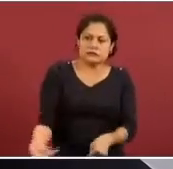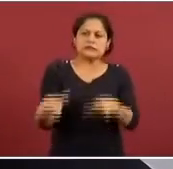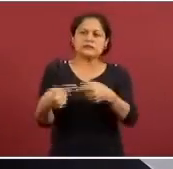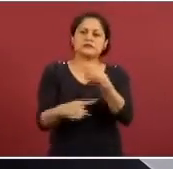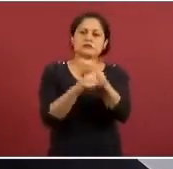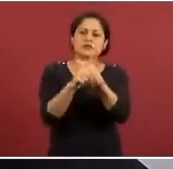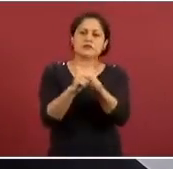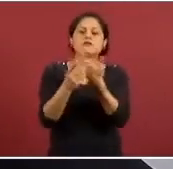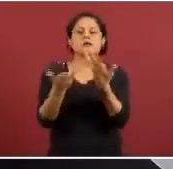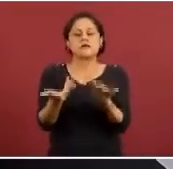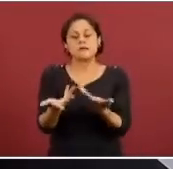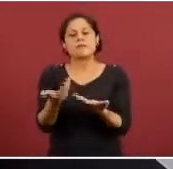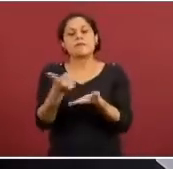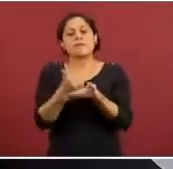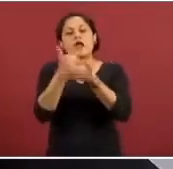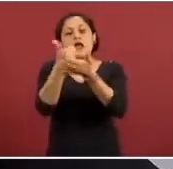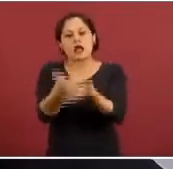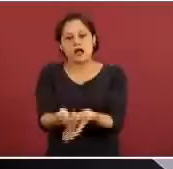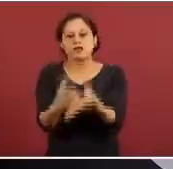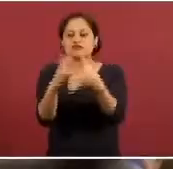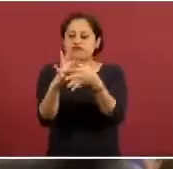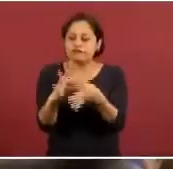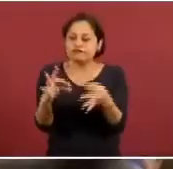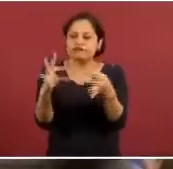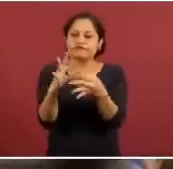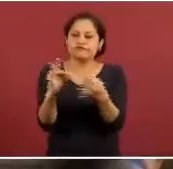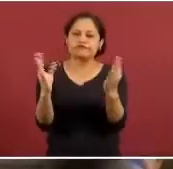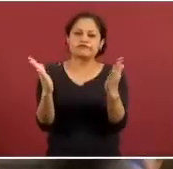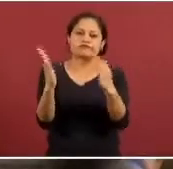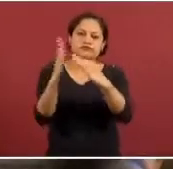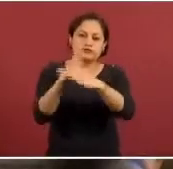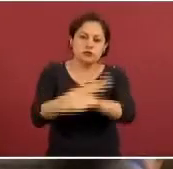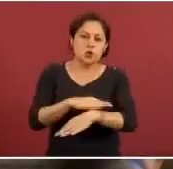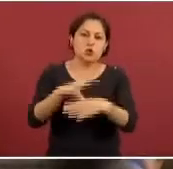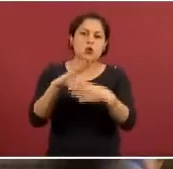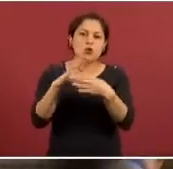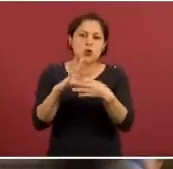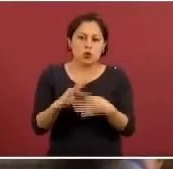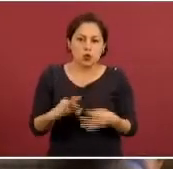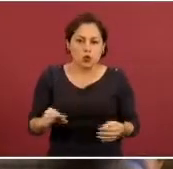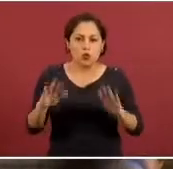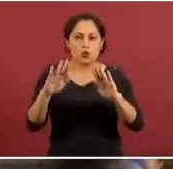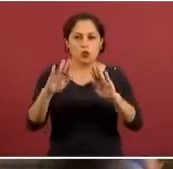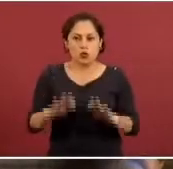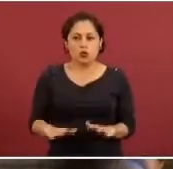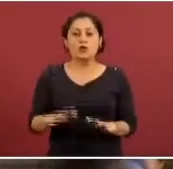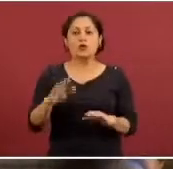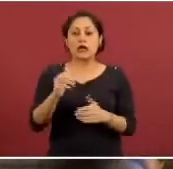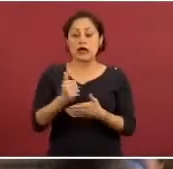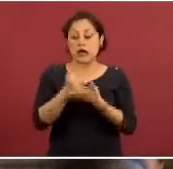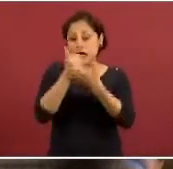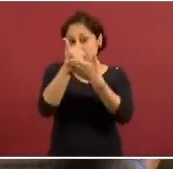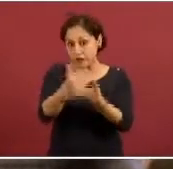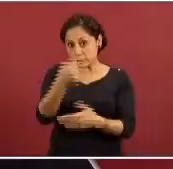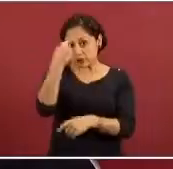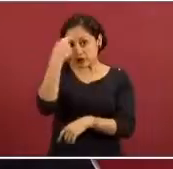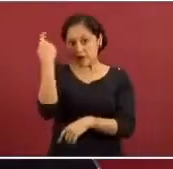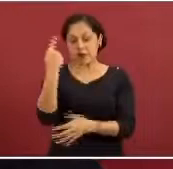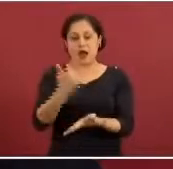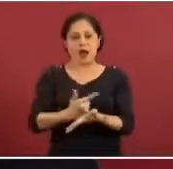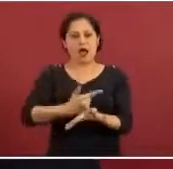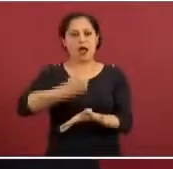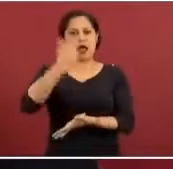con un enfoque de prevención para que no se genere o no se aumente, sobre todo en los casos en los que